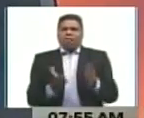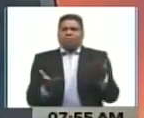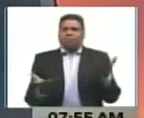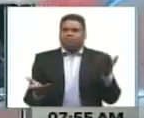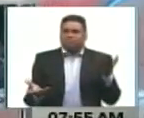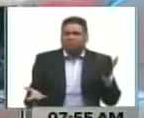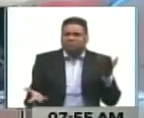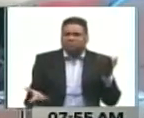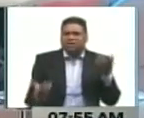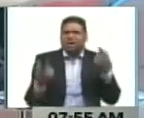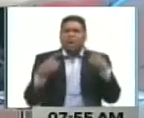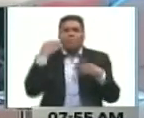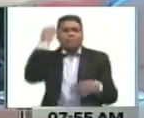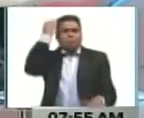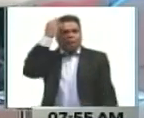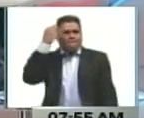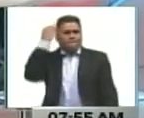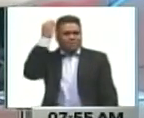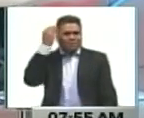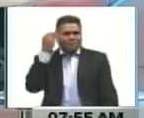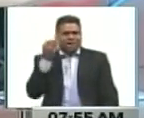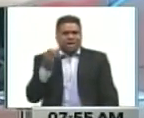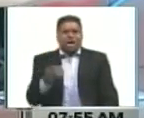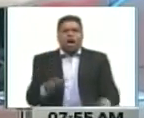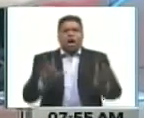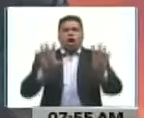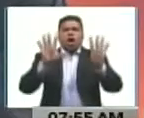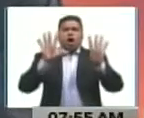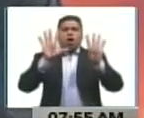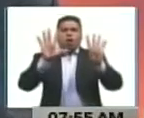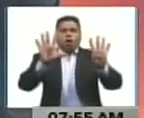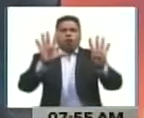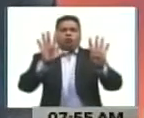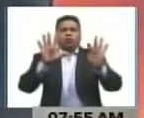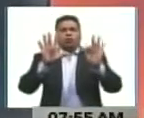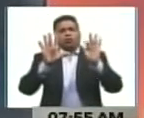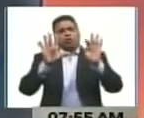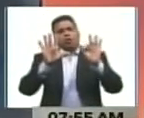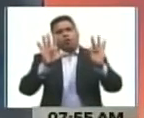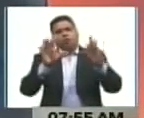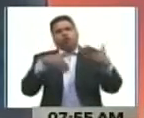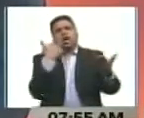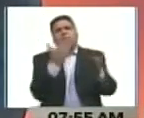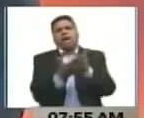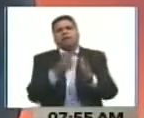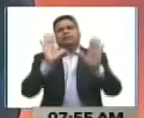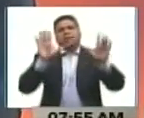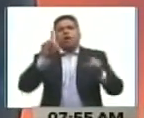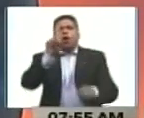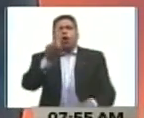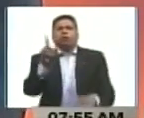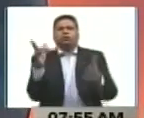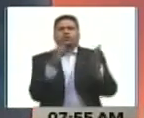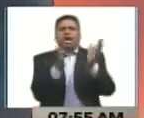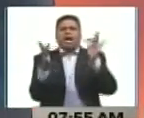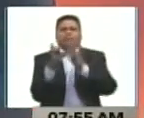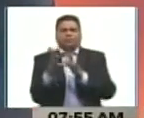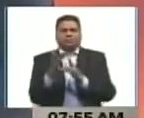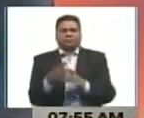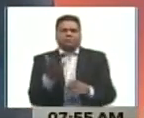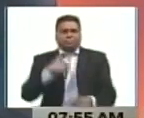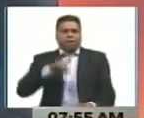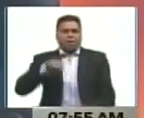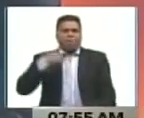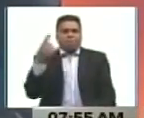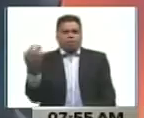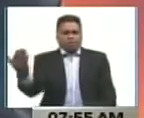eso se va a hablar del 8 sí. al 11 de abril. Gracias, ministro, por haber estado gracias con a ustedes. Nosotros. La casa, Freddy Ñaño. Verónica, estamos gracias. Seguros que después lo vamos a tener, además,